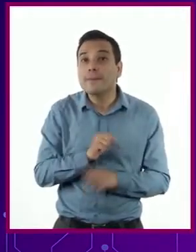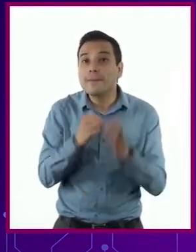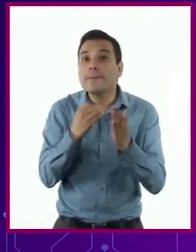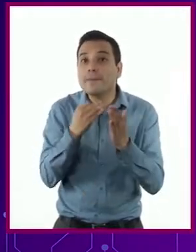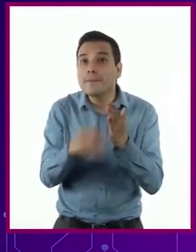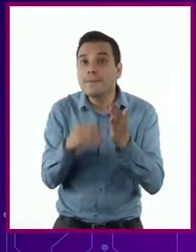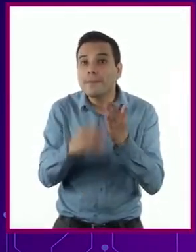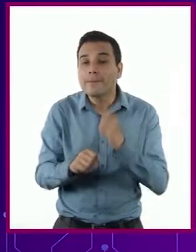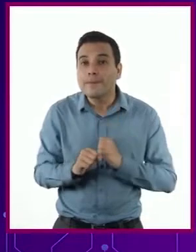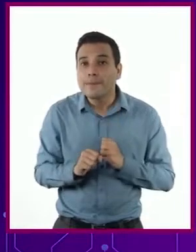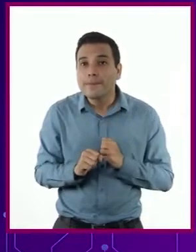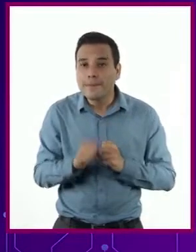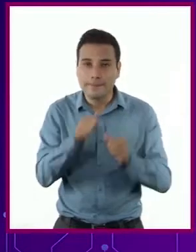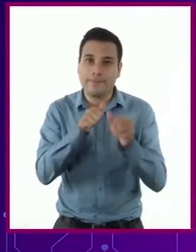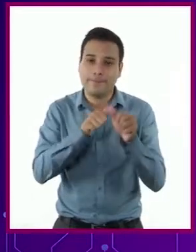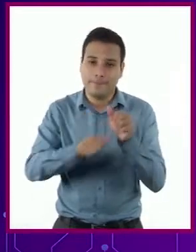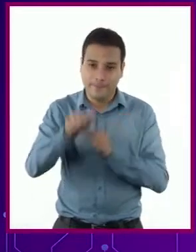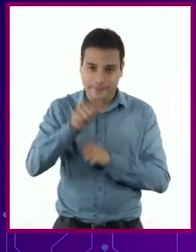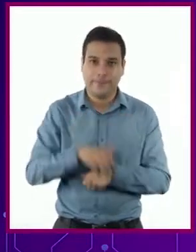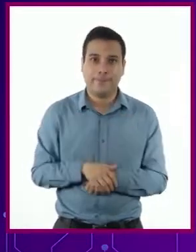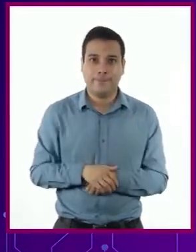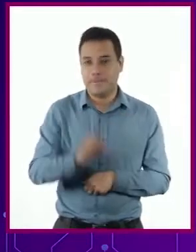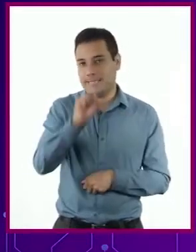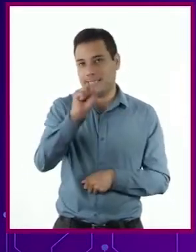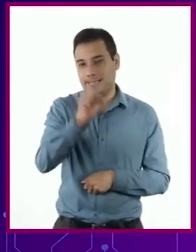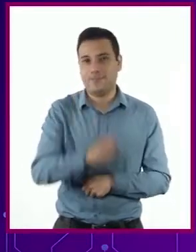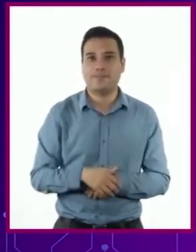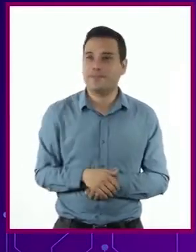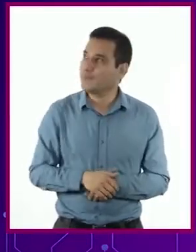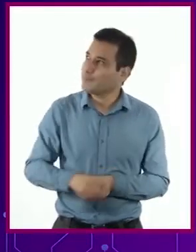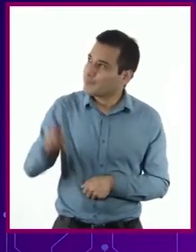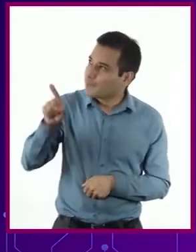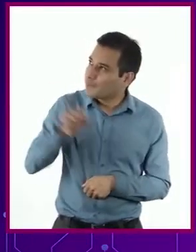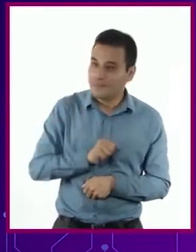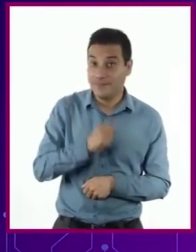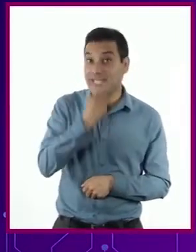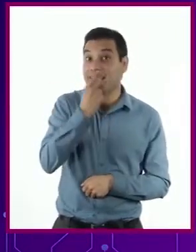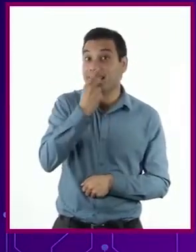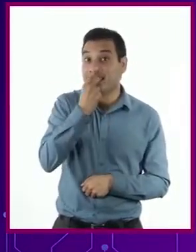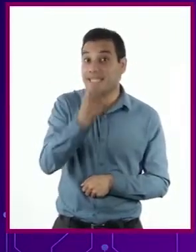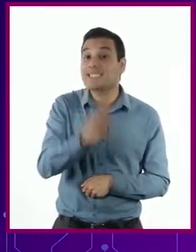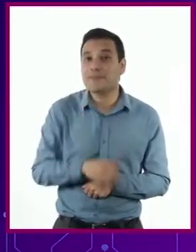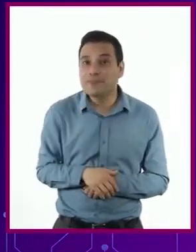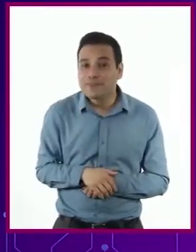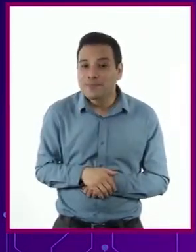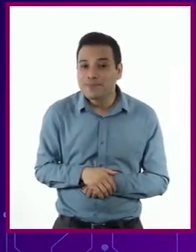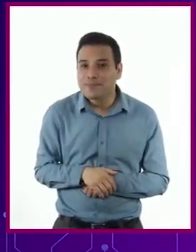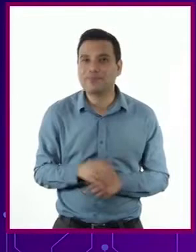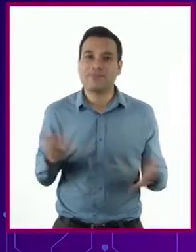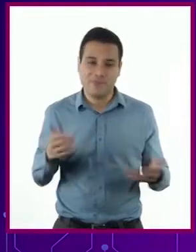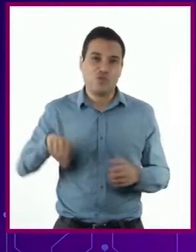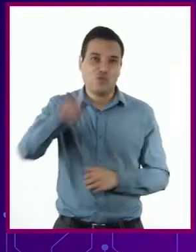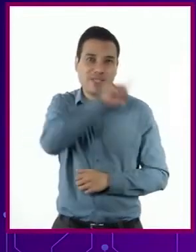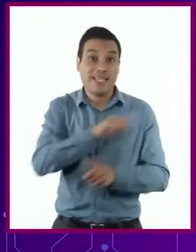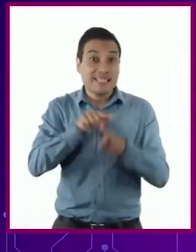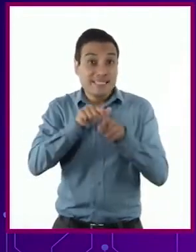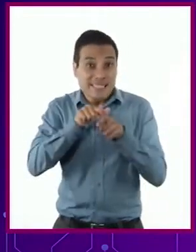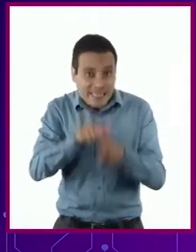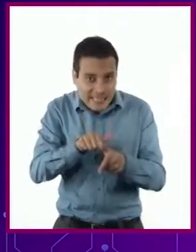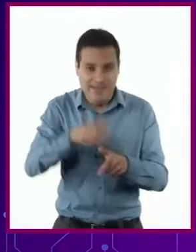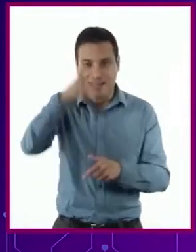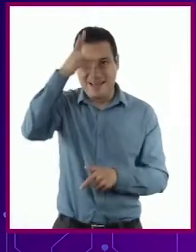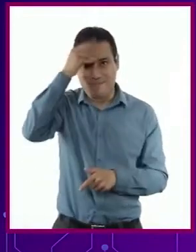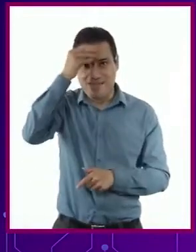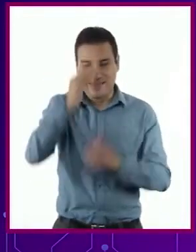U, que en realidad es la letra S. El mensaje ha sido descubierto y dice: sigan en Aprende en